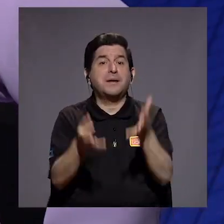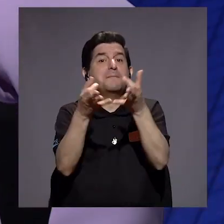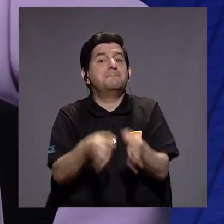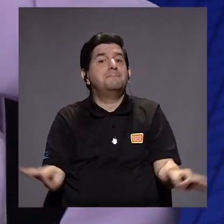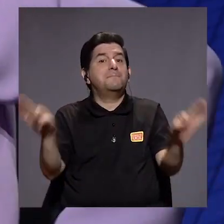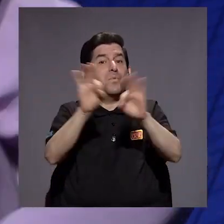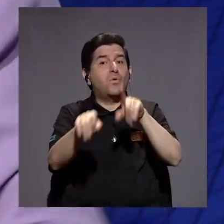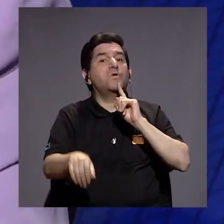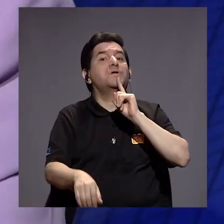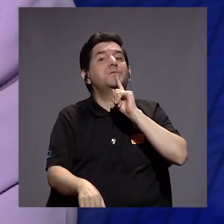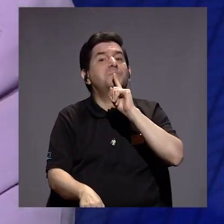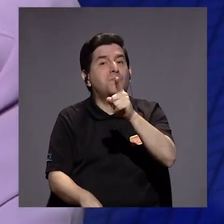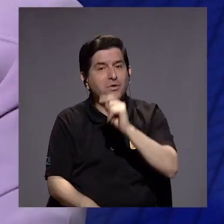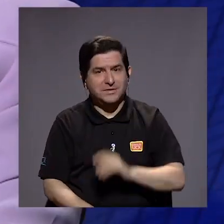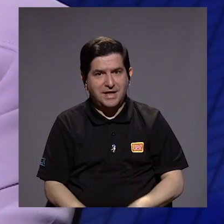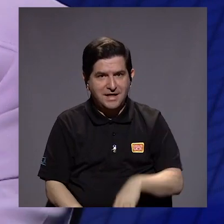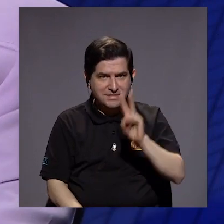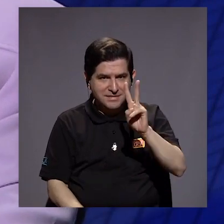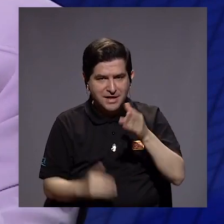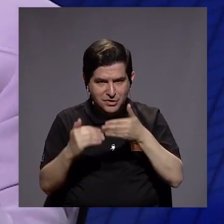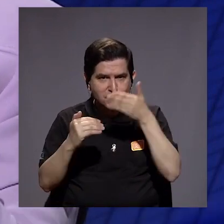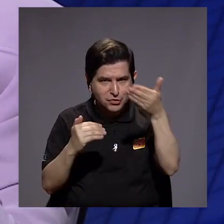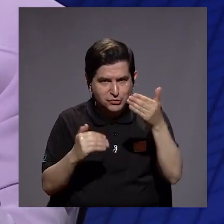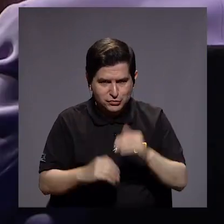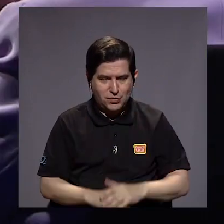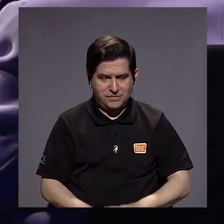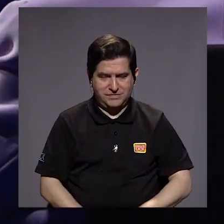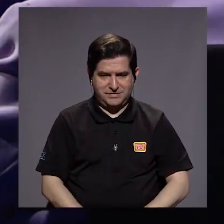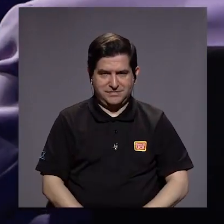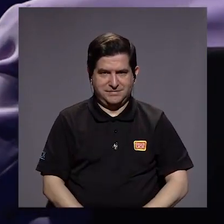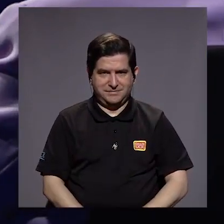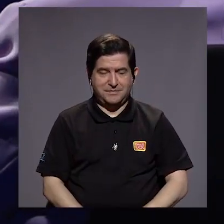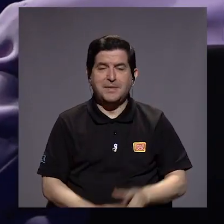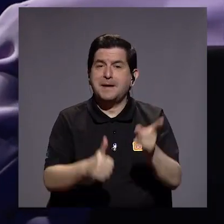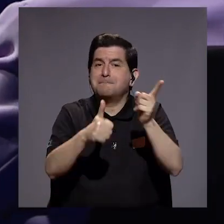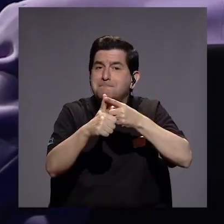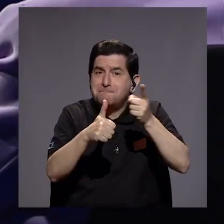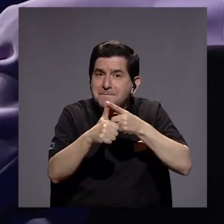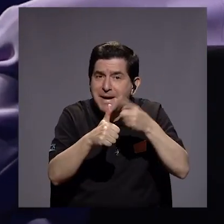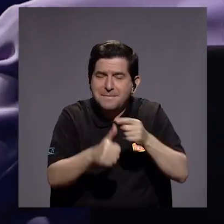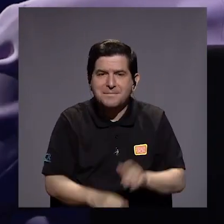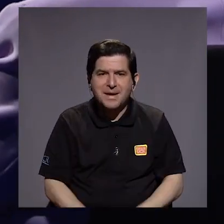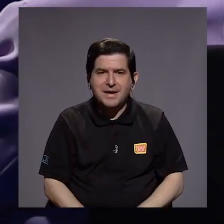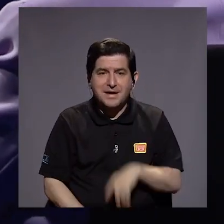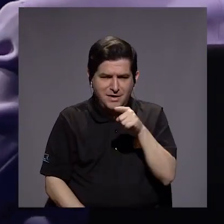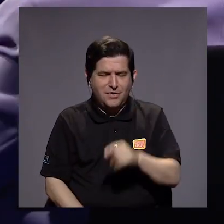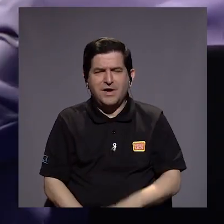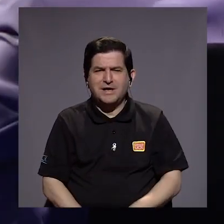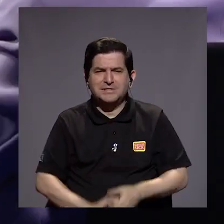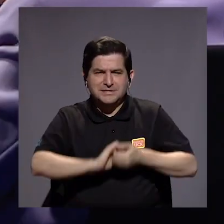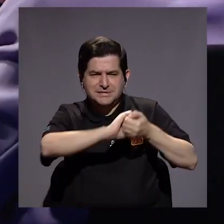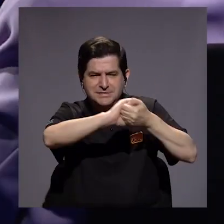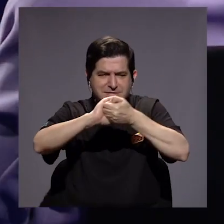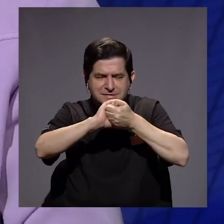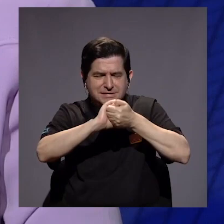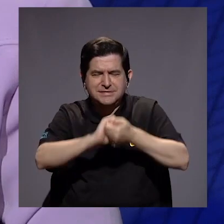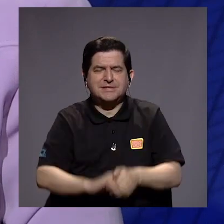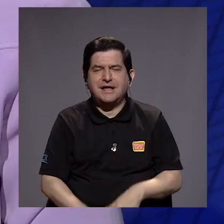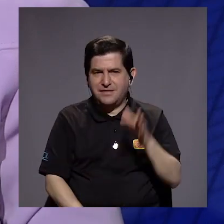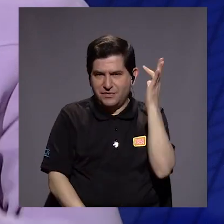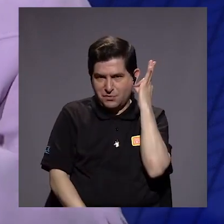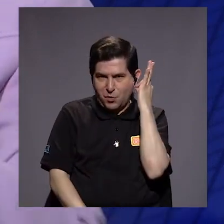lo que usted nos dice, doña Dora, por dos cosas. Por dos cosas. Primero, por la sororidad,